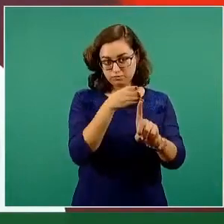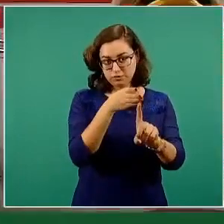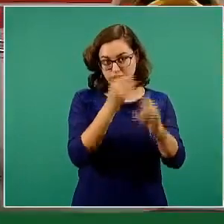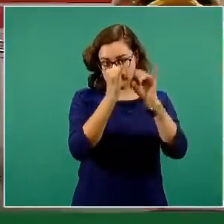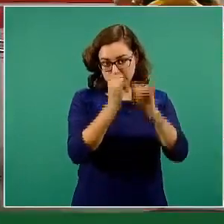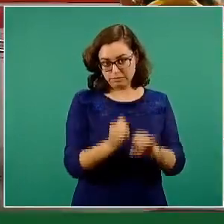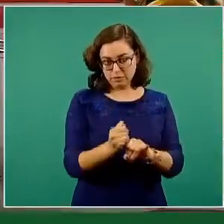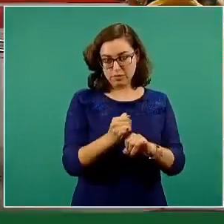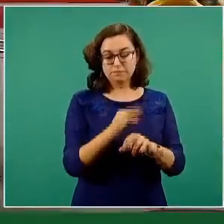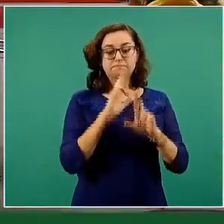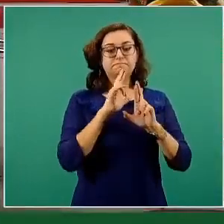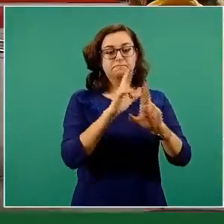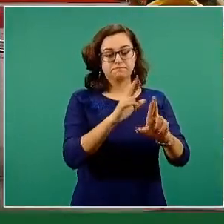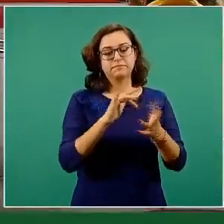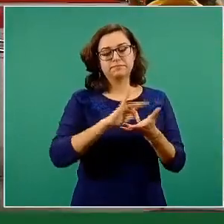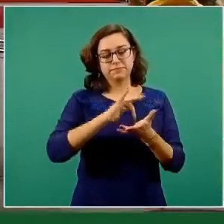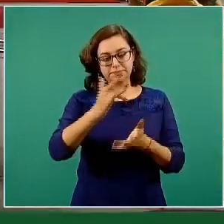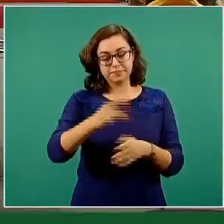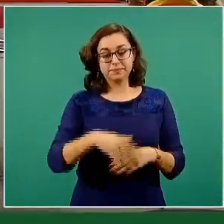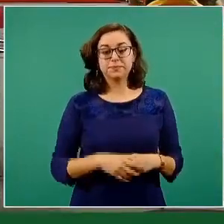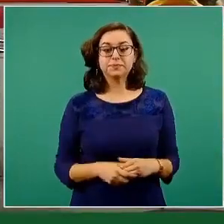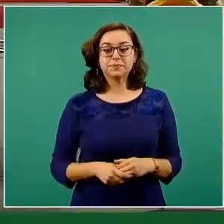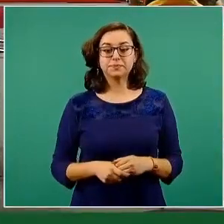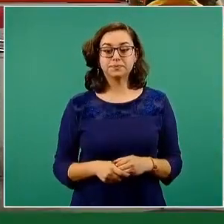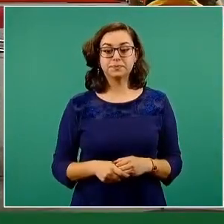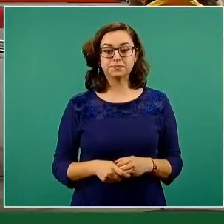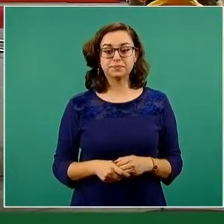caso específico. Pero gracias por la pregunta.